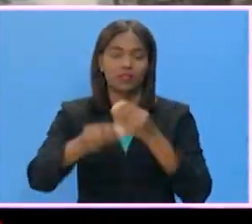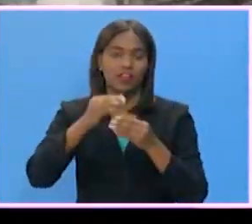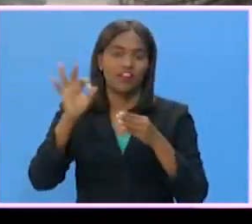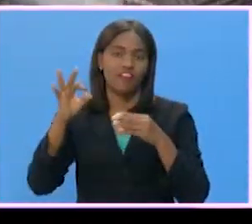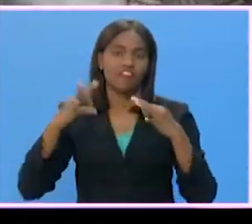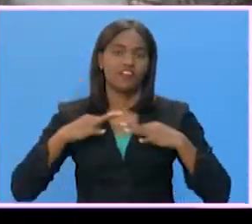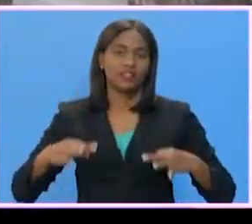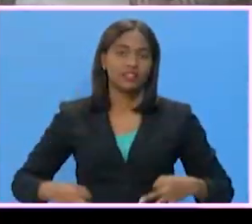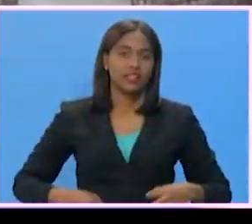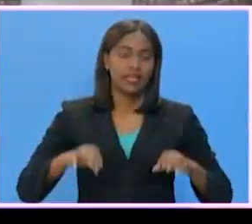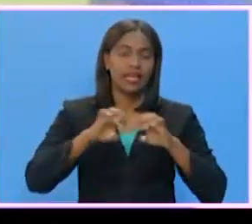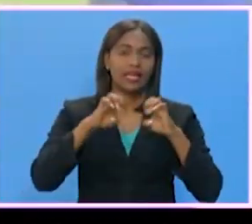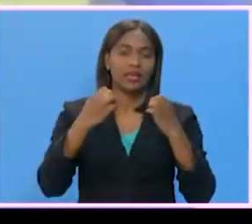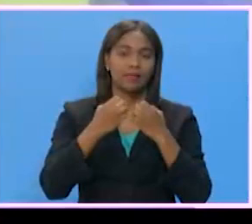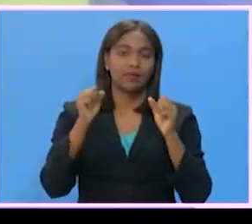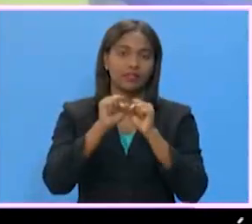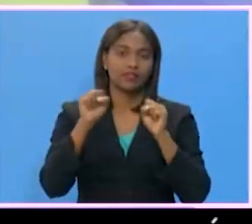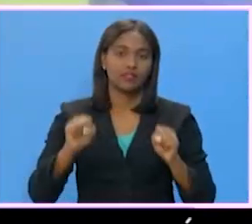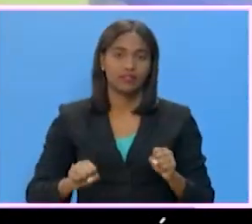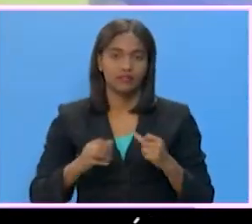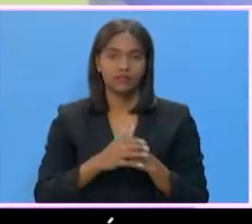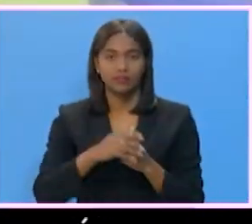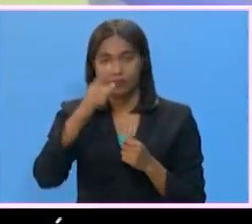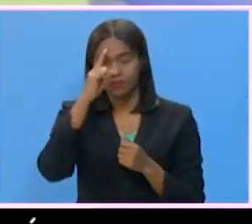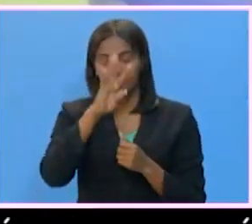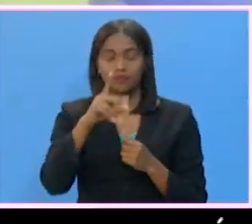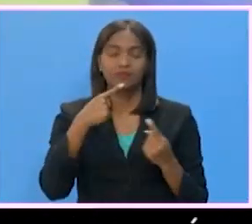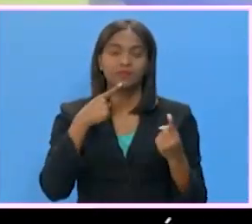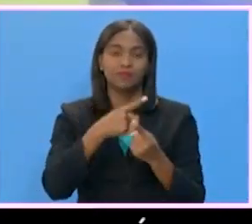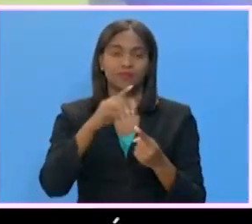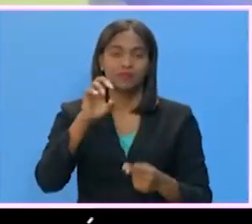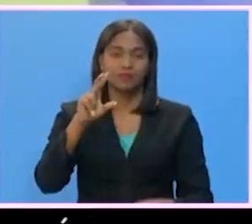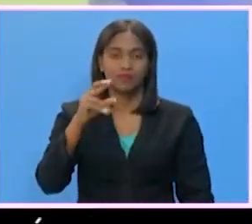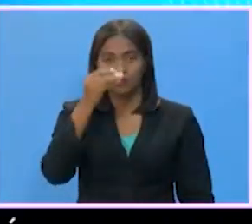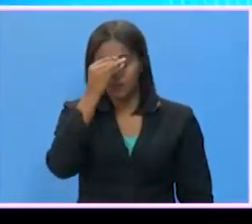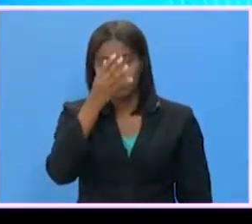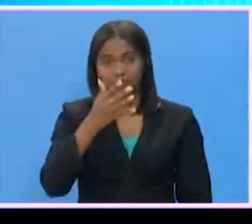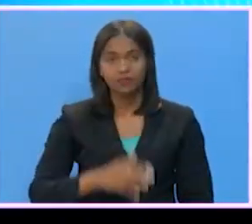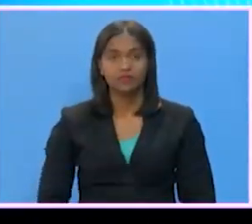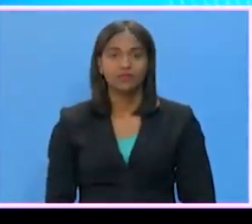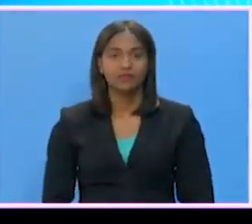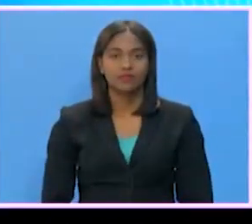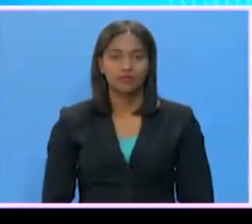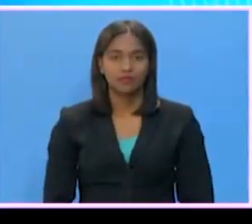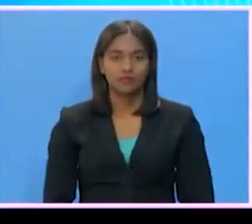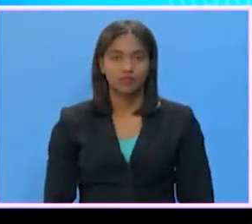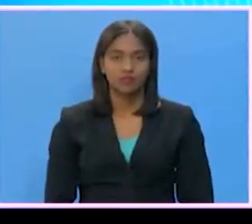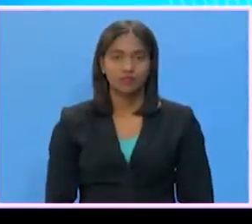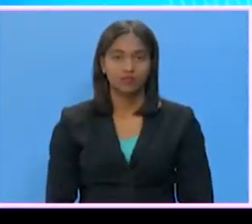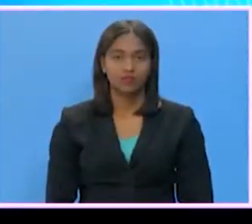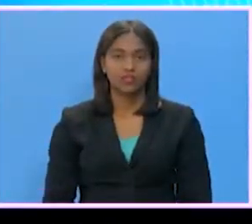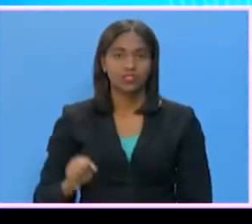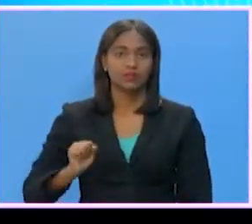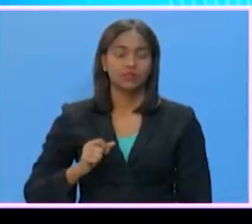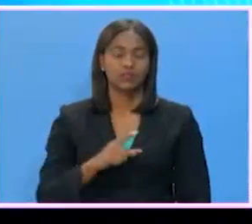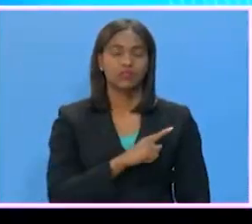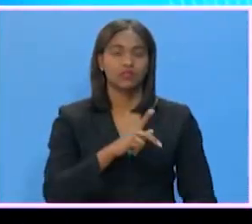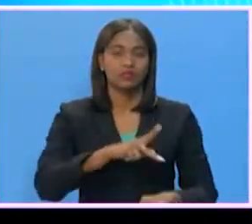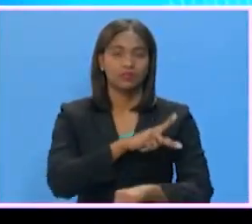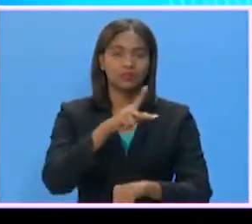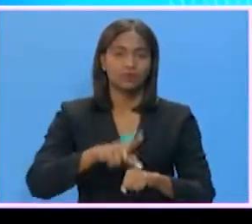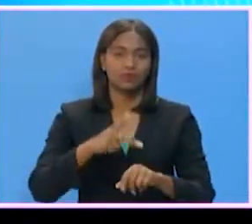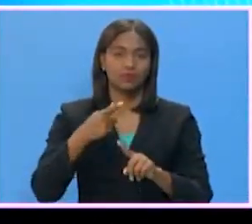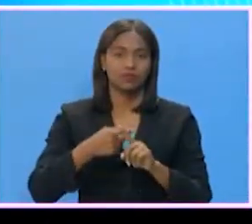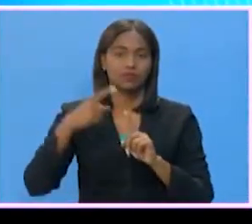física, equipos y sistemas. Para 4RD Noticias, Esther López. Señores, el diputado de la provincia